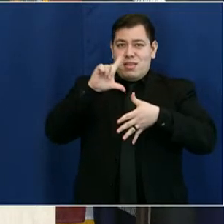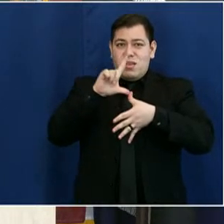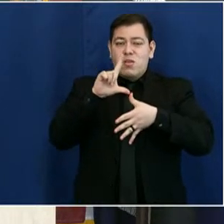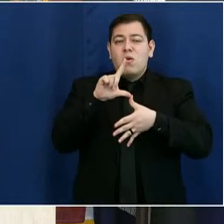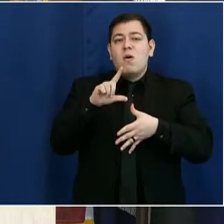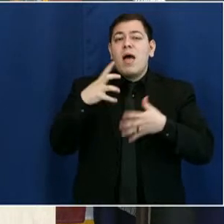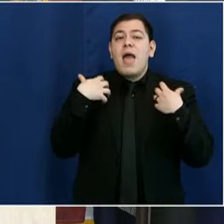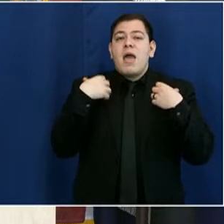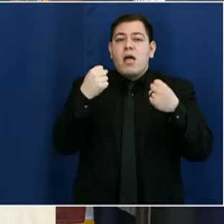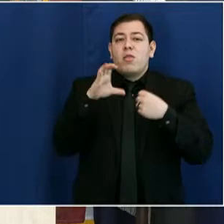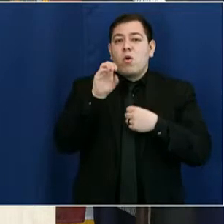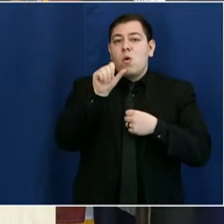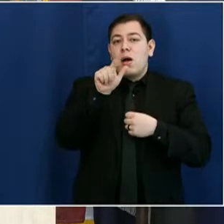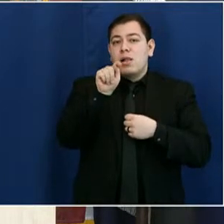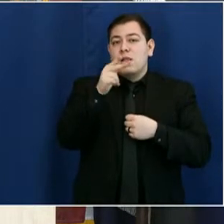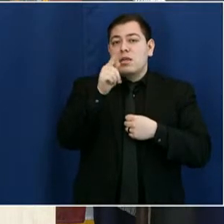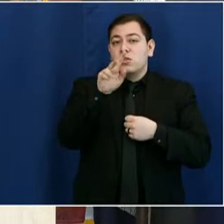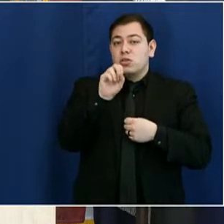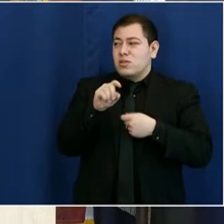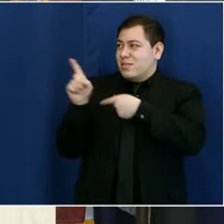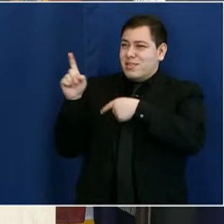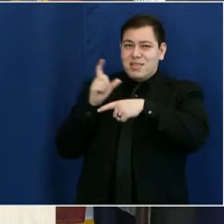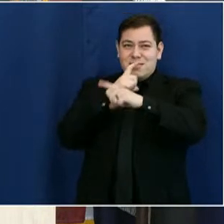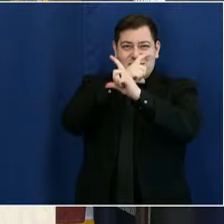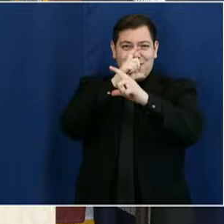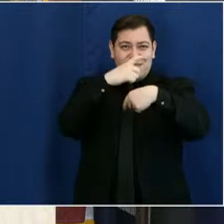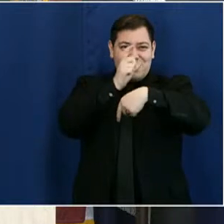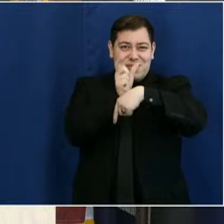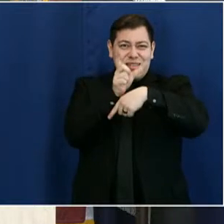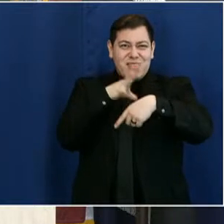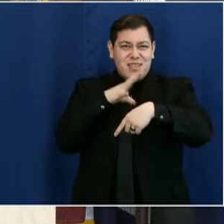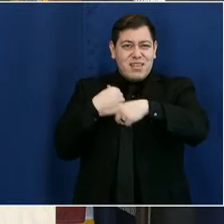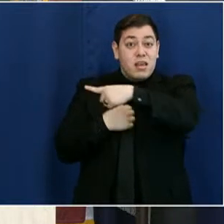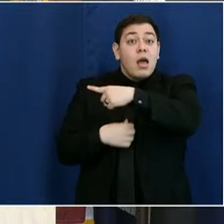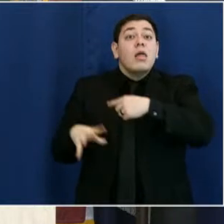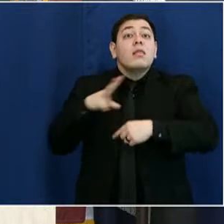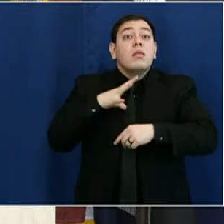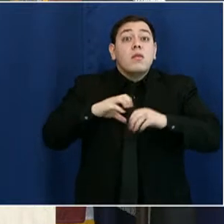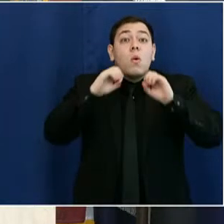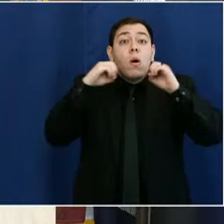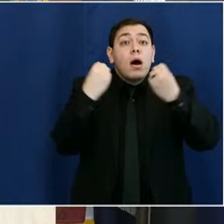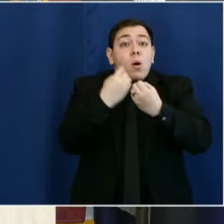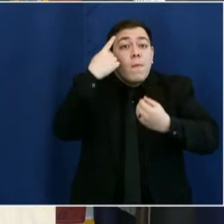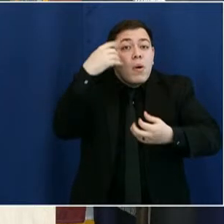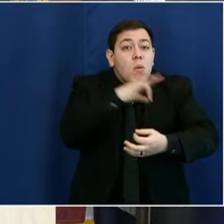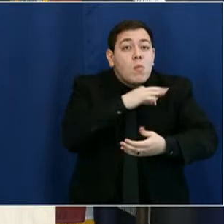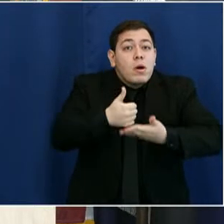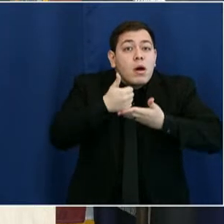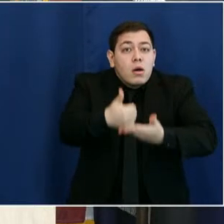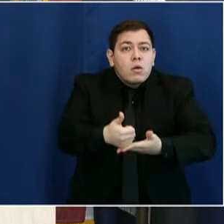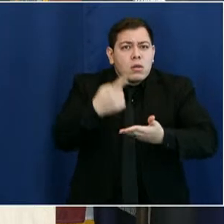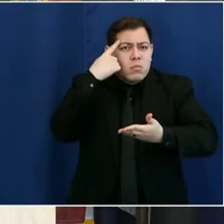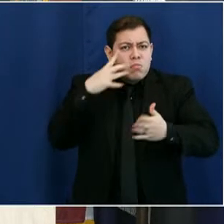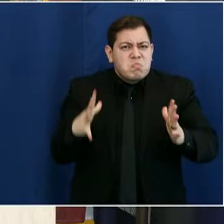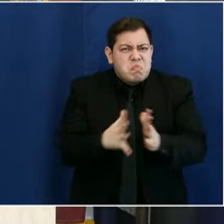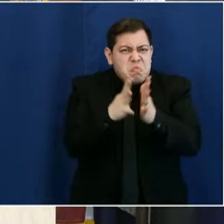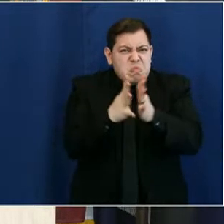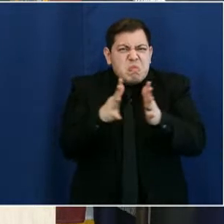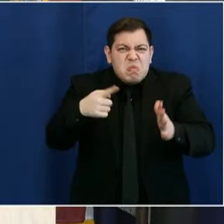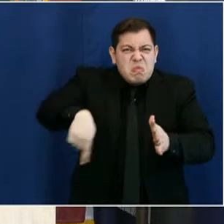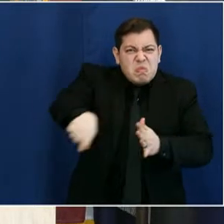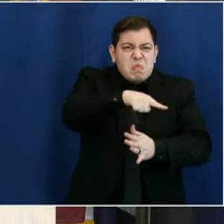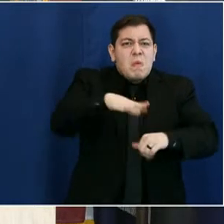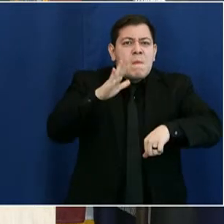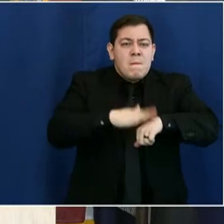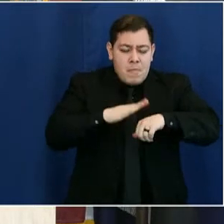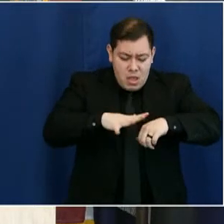coalición, ellos están trabajando con nosotros y ahora van a empezar también a ellos tener la oportunidad de no